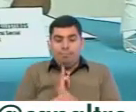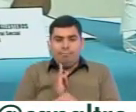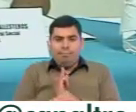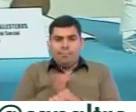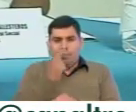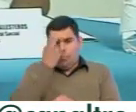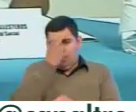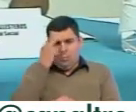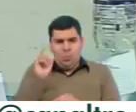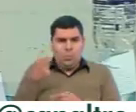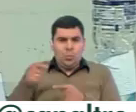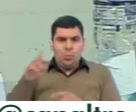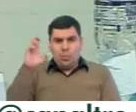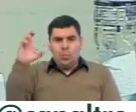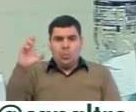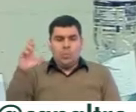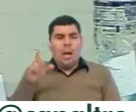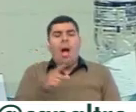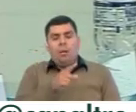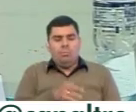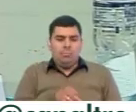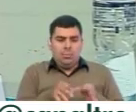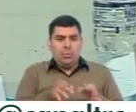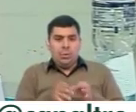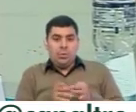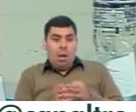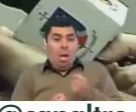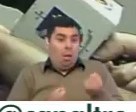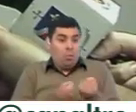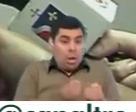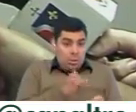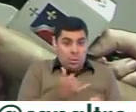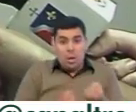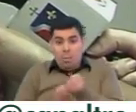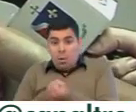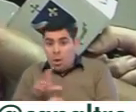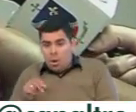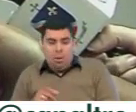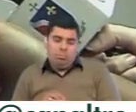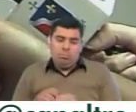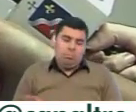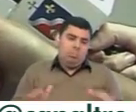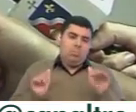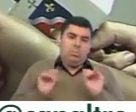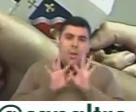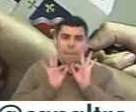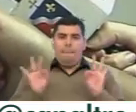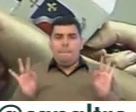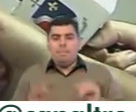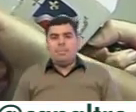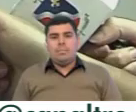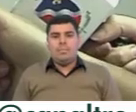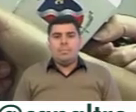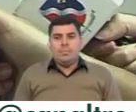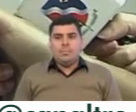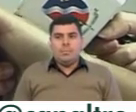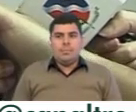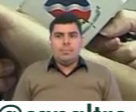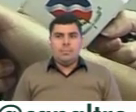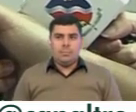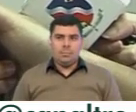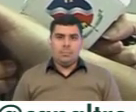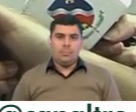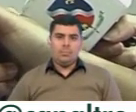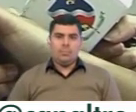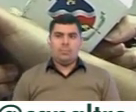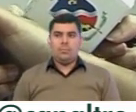tienen ninguna inclinación si por sí o no al plebiscito. Se ubica, como bien lo indica el mensaje